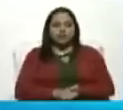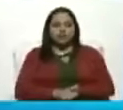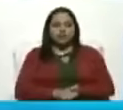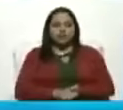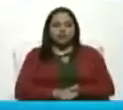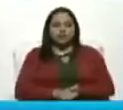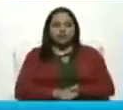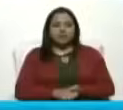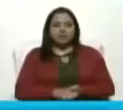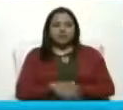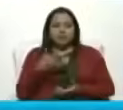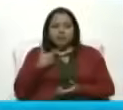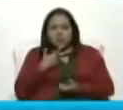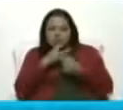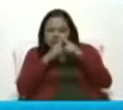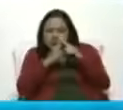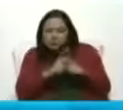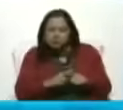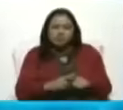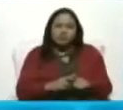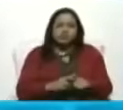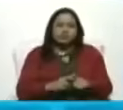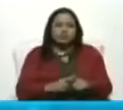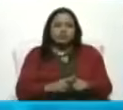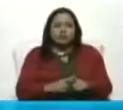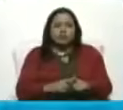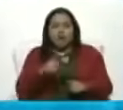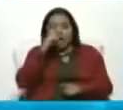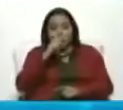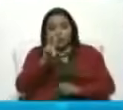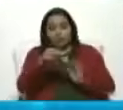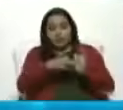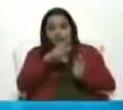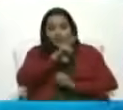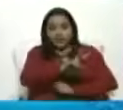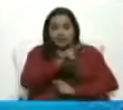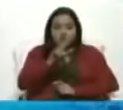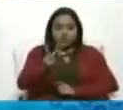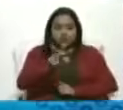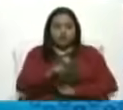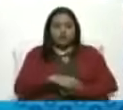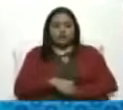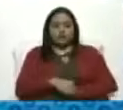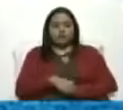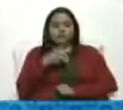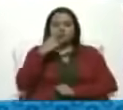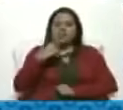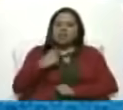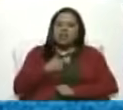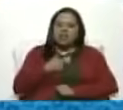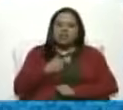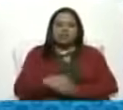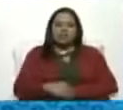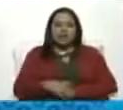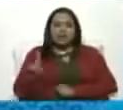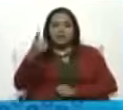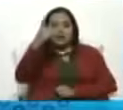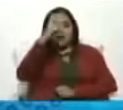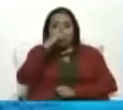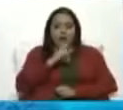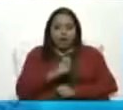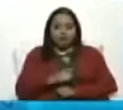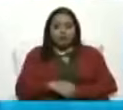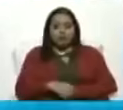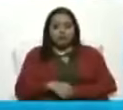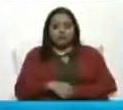Pa' echar mi cálculo, le dije. Era el 2022. Me dijeron, el primer año de la profecía